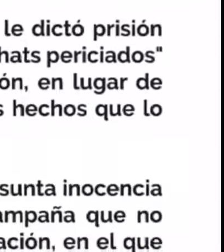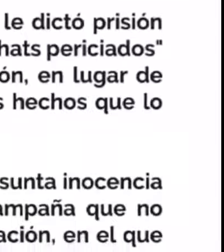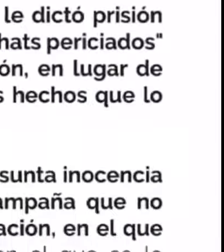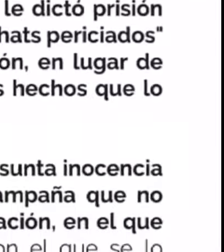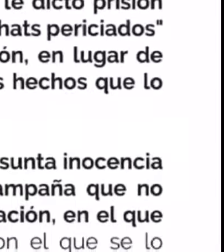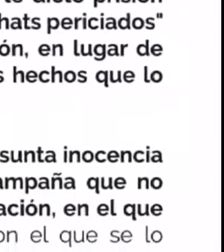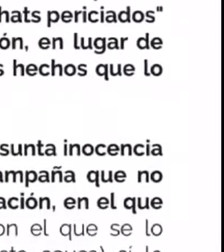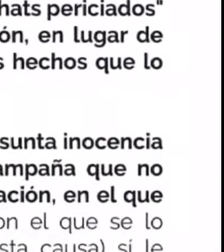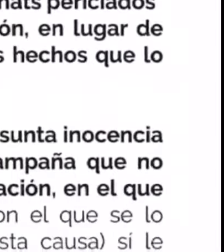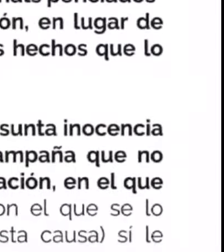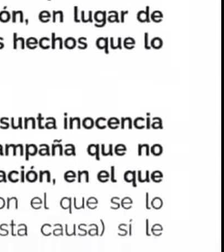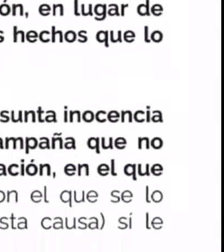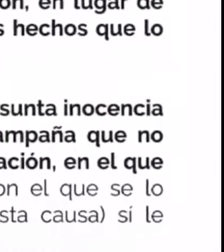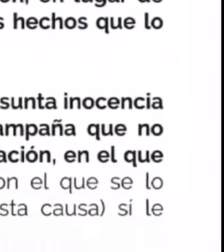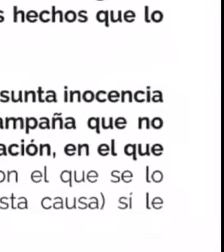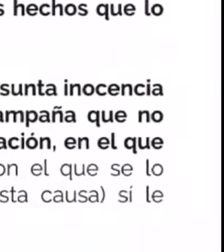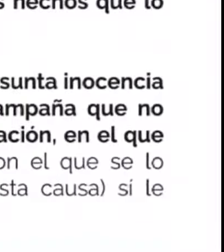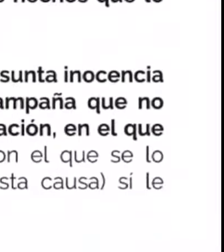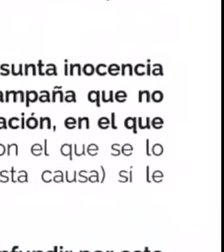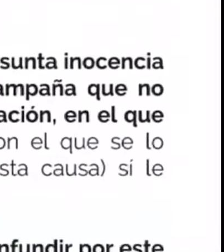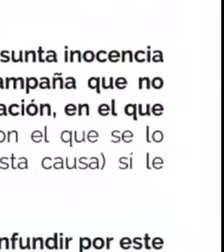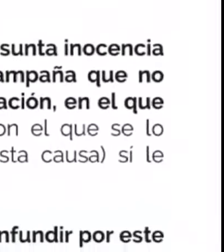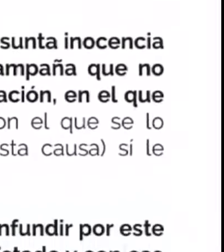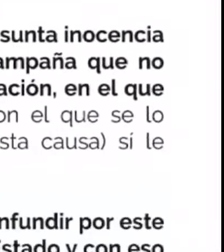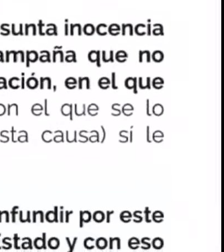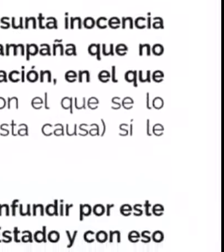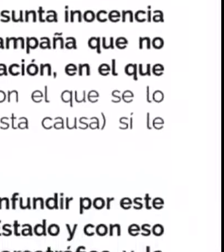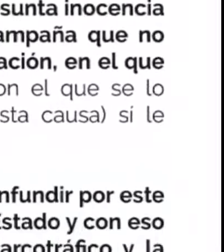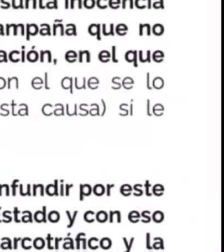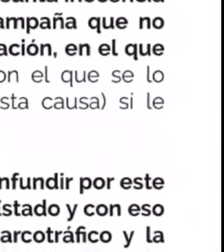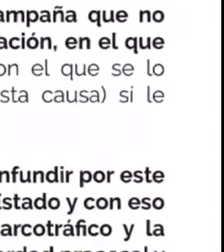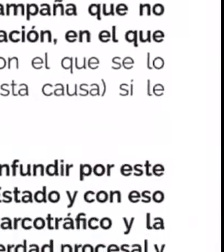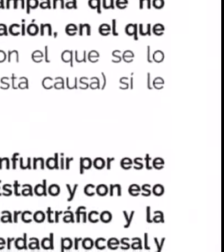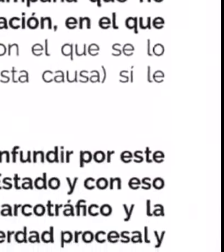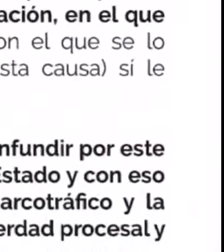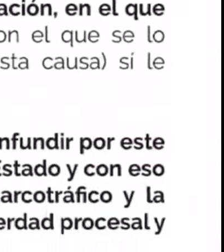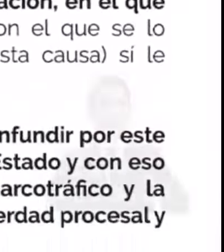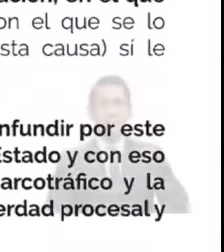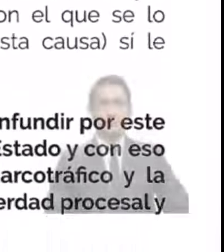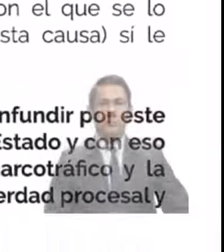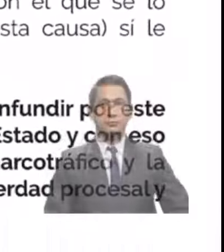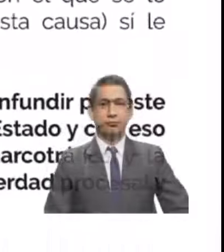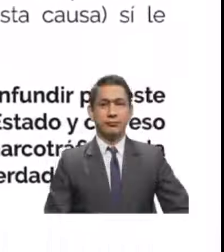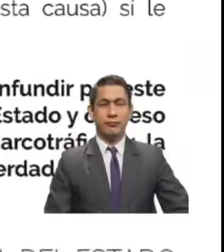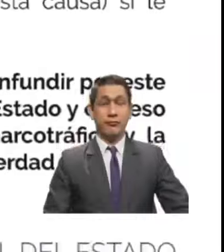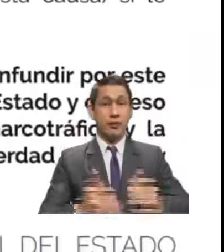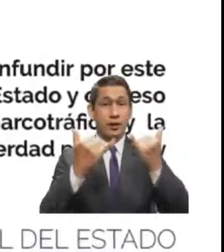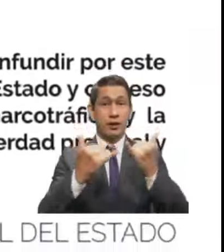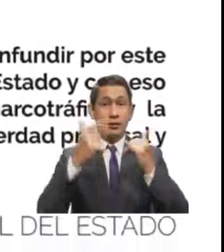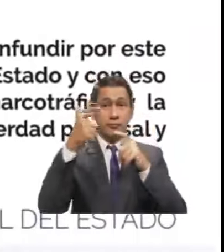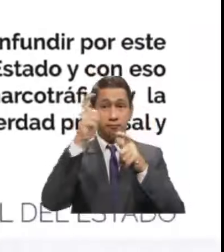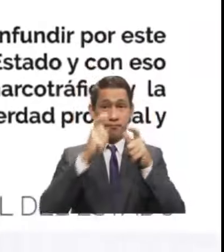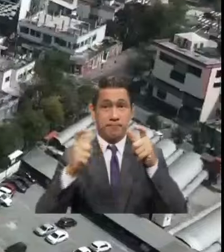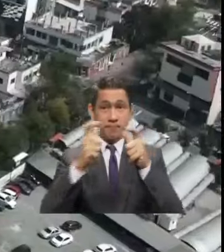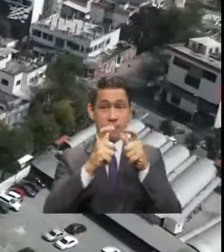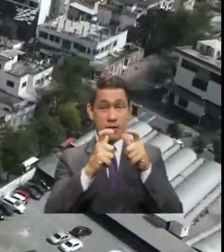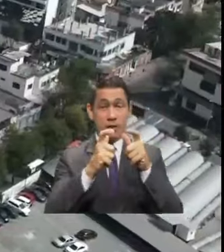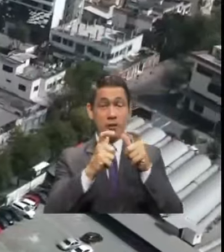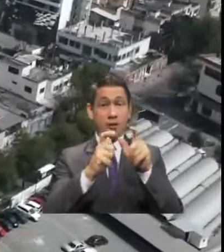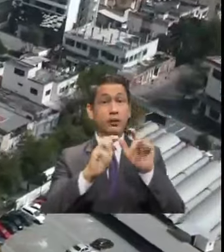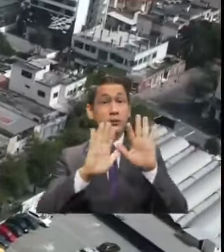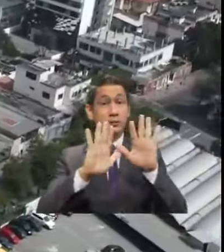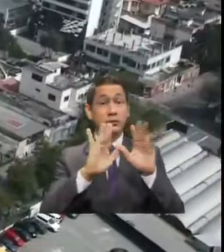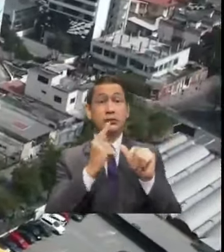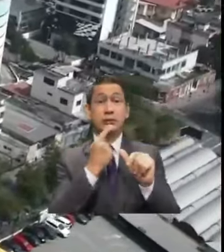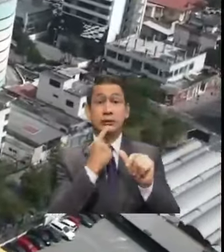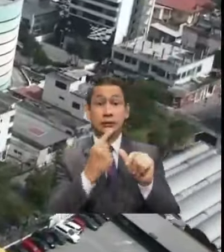una campaña que no pretende llegar a ninguna verdad sino posicionar un discurso de victimización la fiscalía solicita la colectividad No dejarse